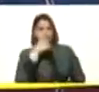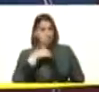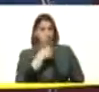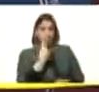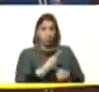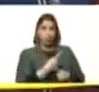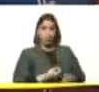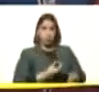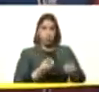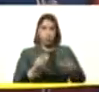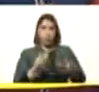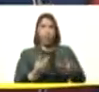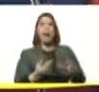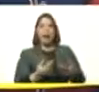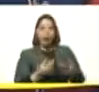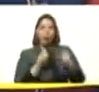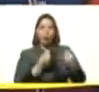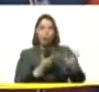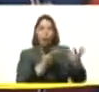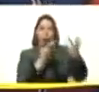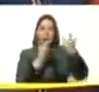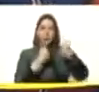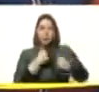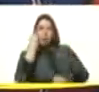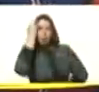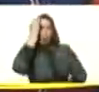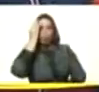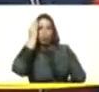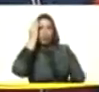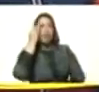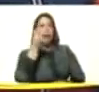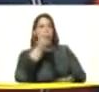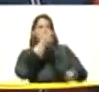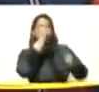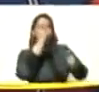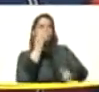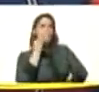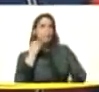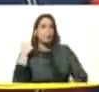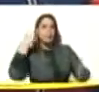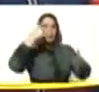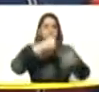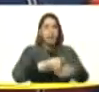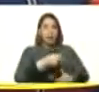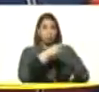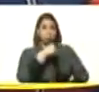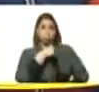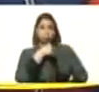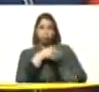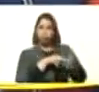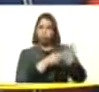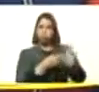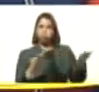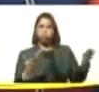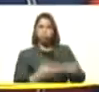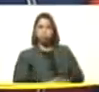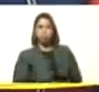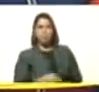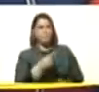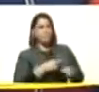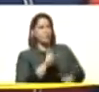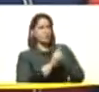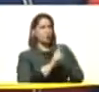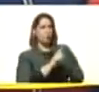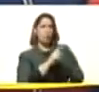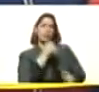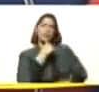requiere alimentar la conciencia a través de la experiencia. Y ha sido una resistencia, pero no una resistencia en